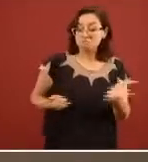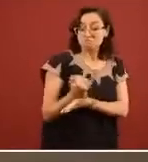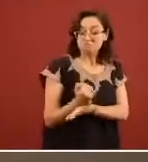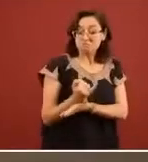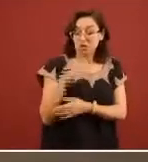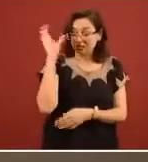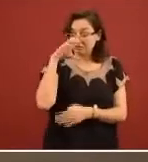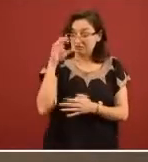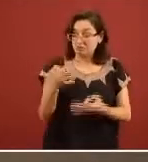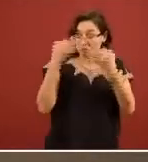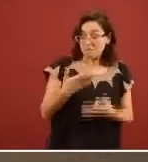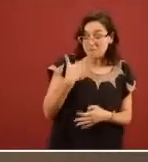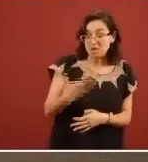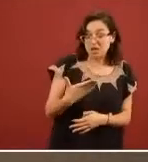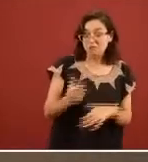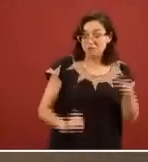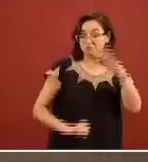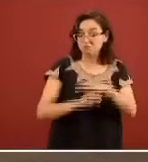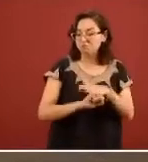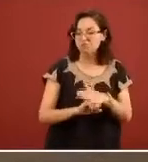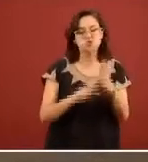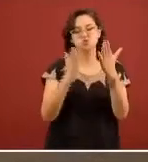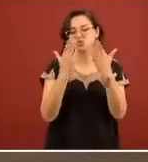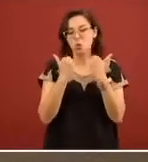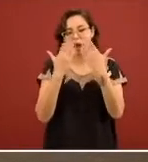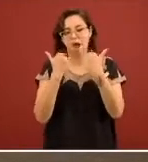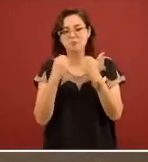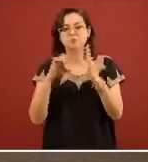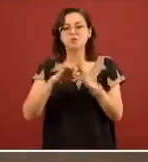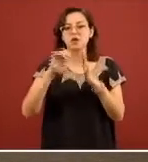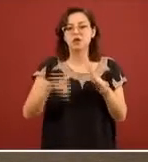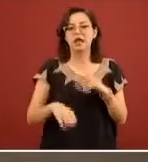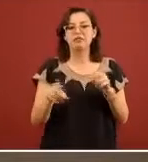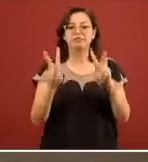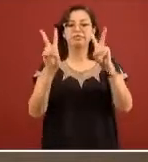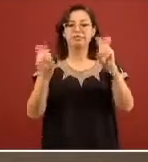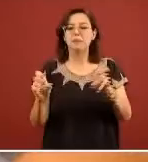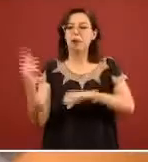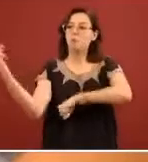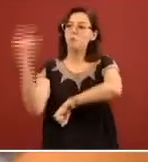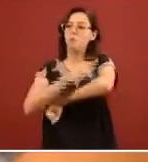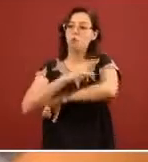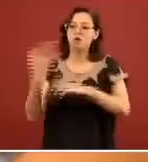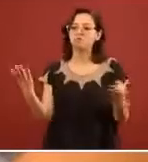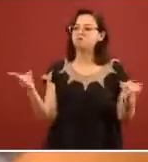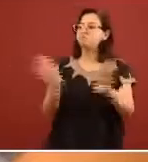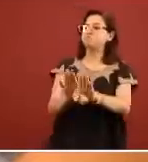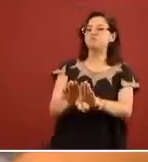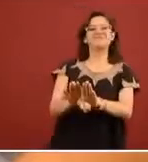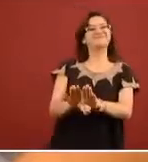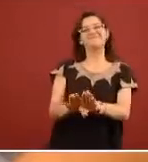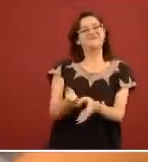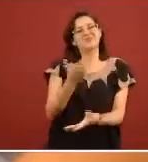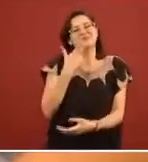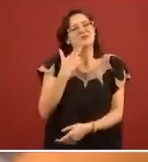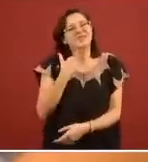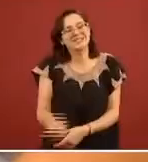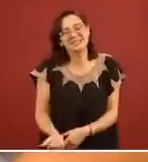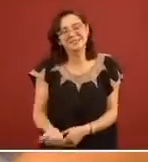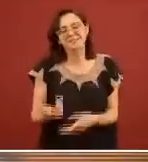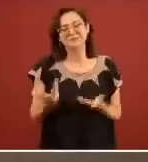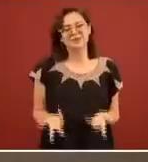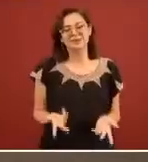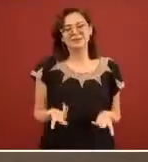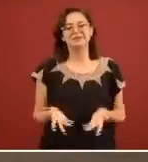base sólida en términos técnicos, concretamente nos referimos al tema del cierre de vuelos, el cierre de vuelos. Y hemos comentado